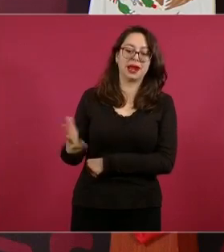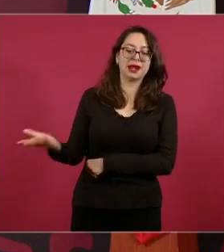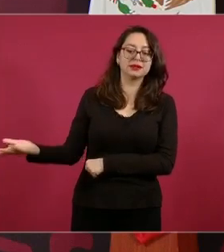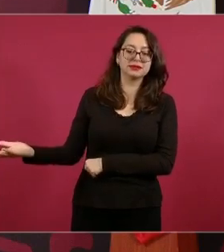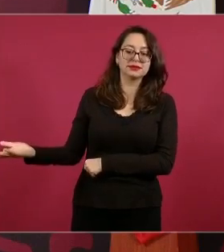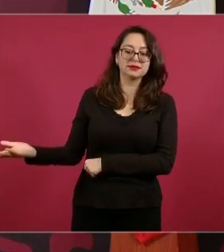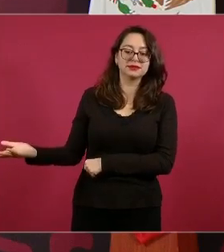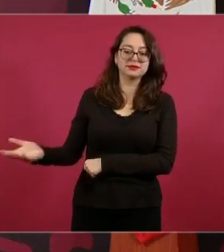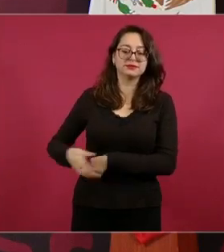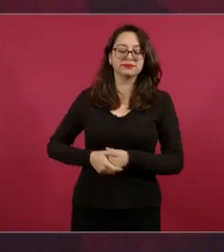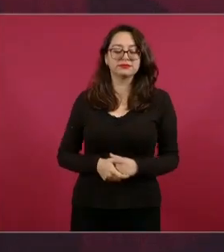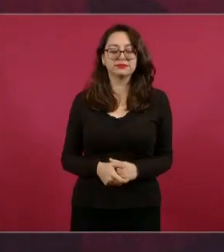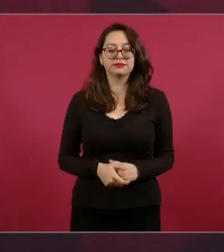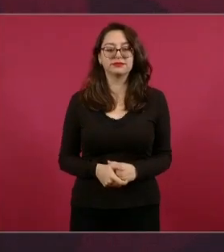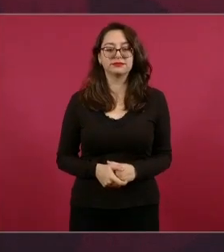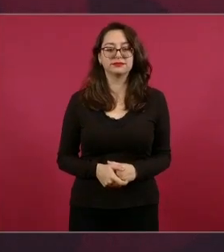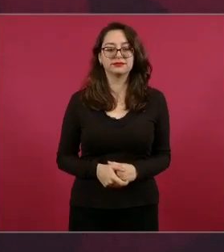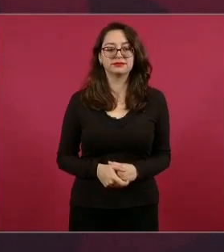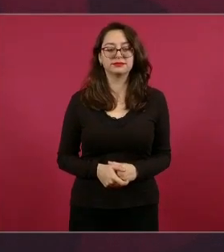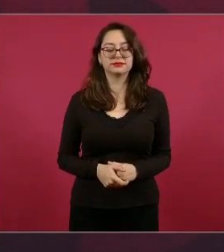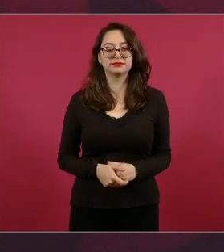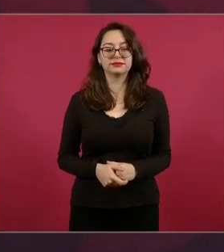Marina.